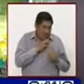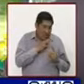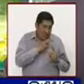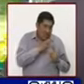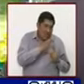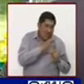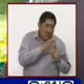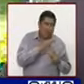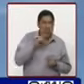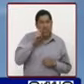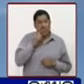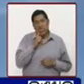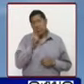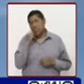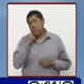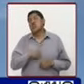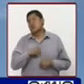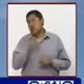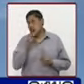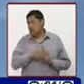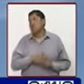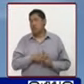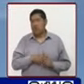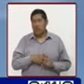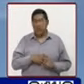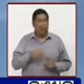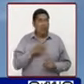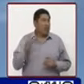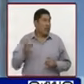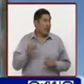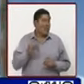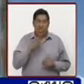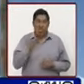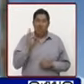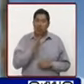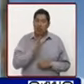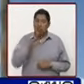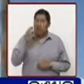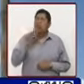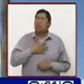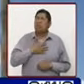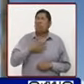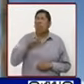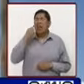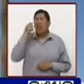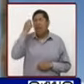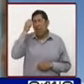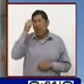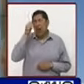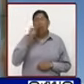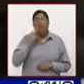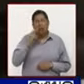las violaciones a la menor de edad. Donde indica de que su tío había sido